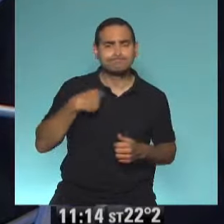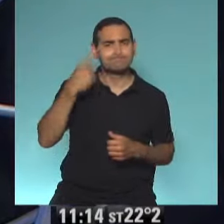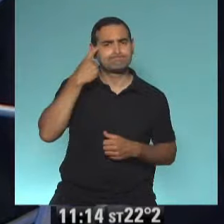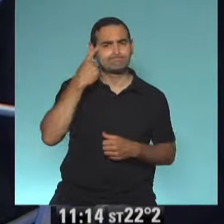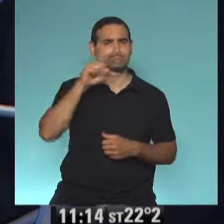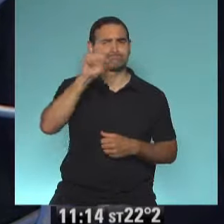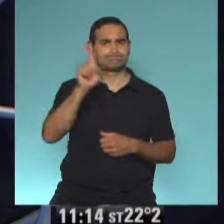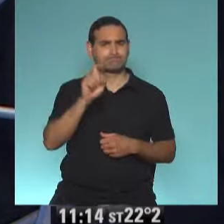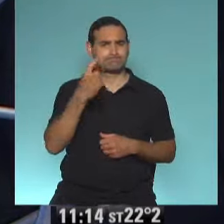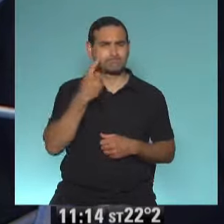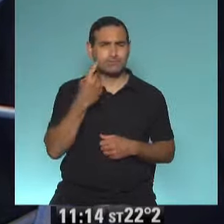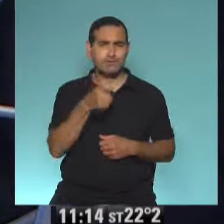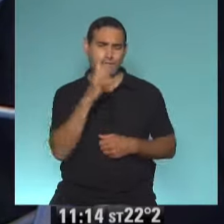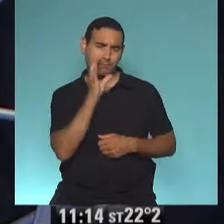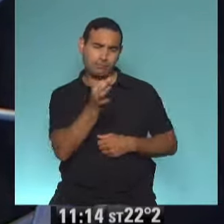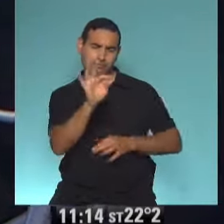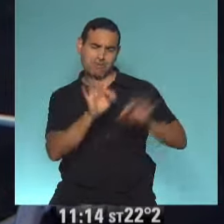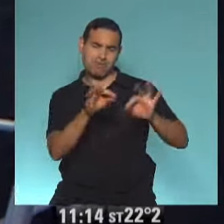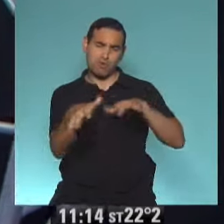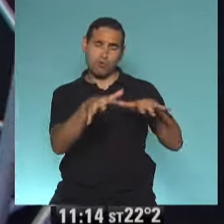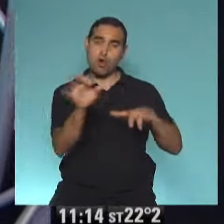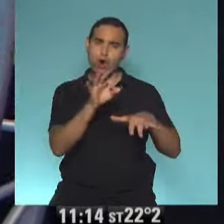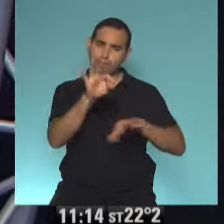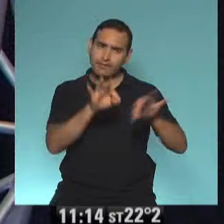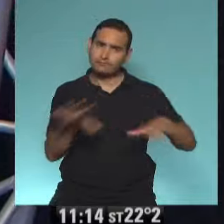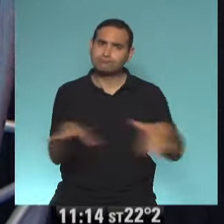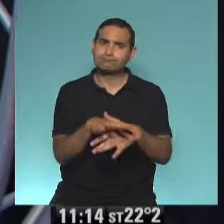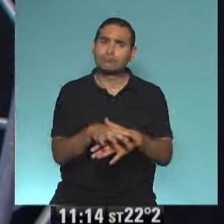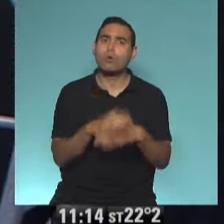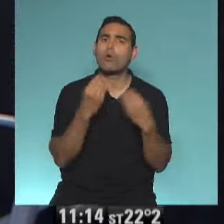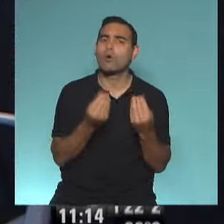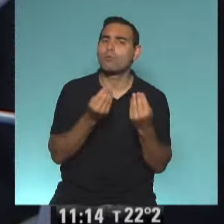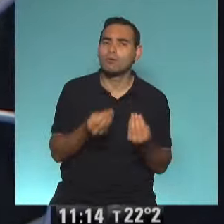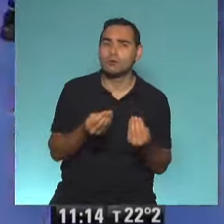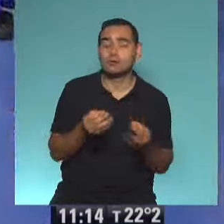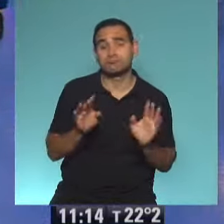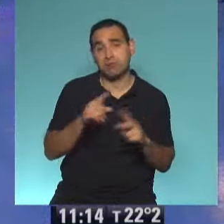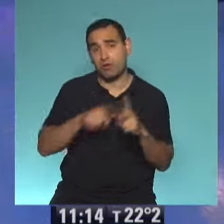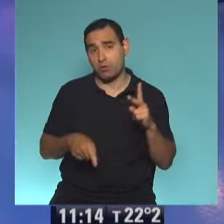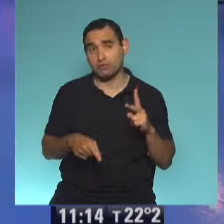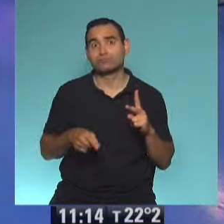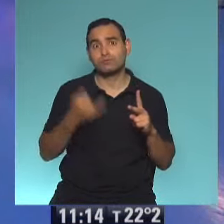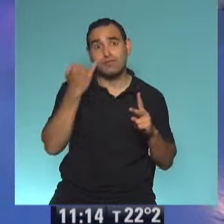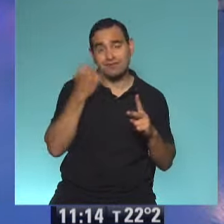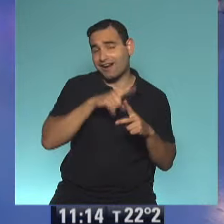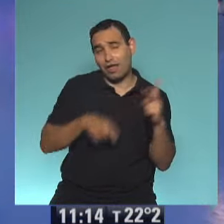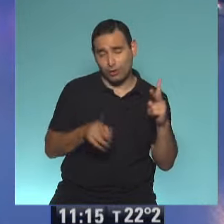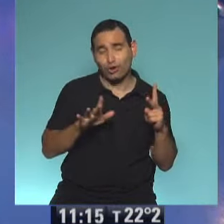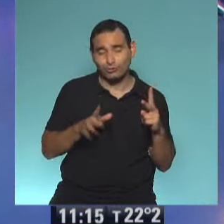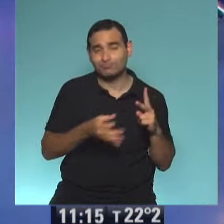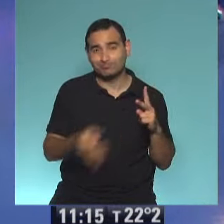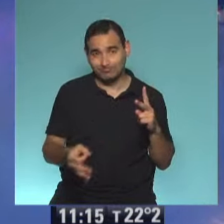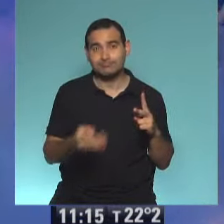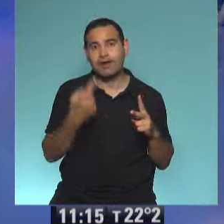preguntando: ¿medir a ojo o medir exacto? Así que bueno, de ambas maneras. Lo hemos hecho de ambas maneras y